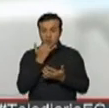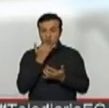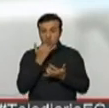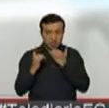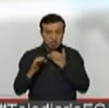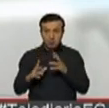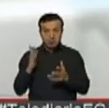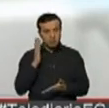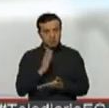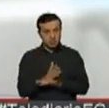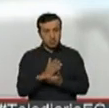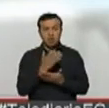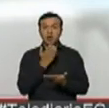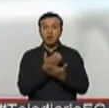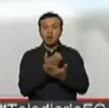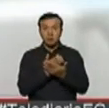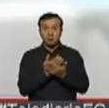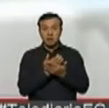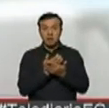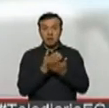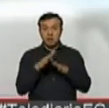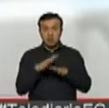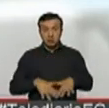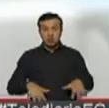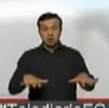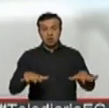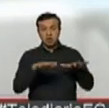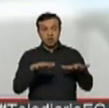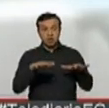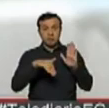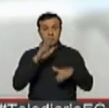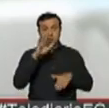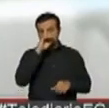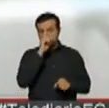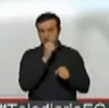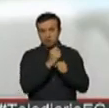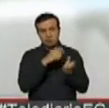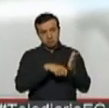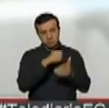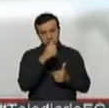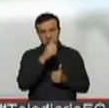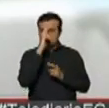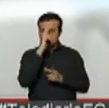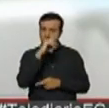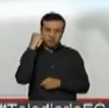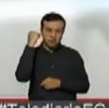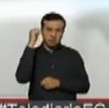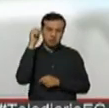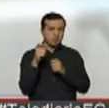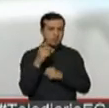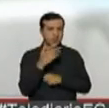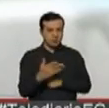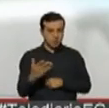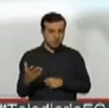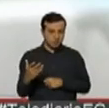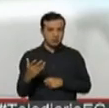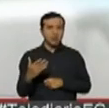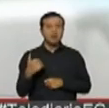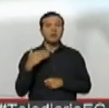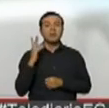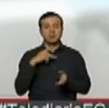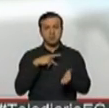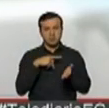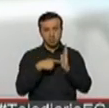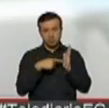lo había mencionado, cuando la economía lícita se apodera de este espacio, las fuentes de empleo son lícitas, se respetan los derechos de las personas, se pagan